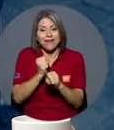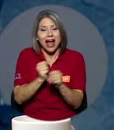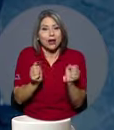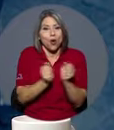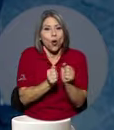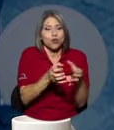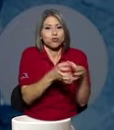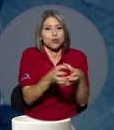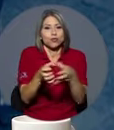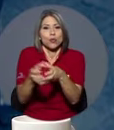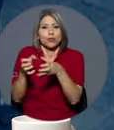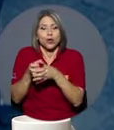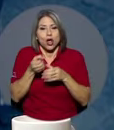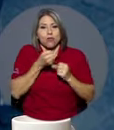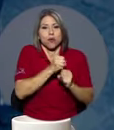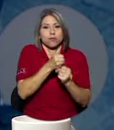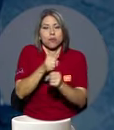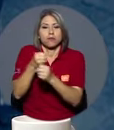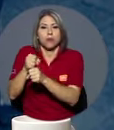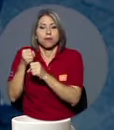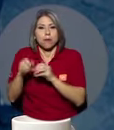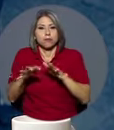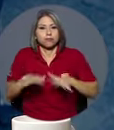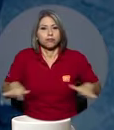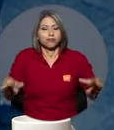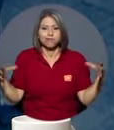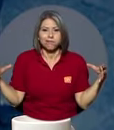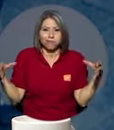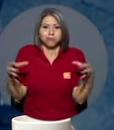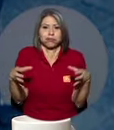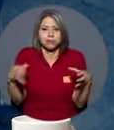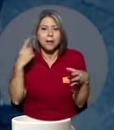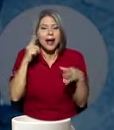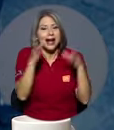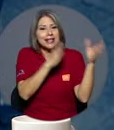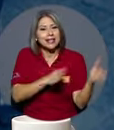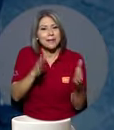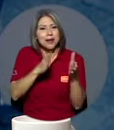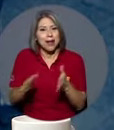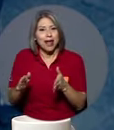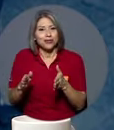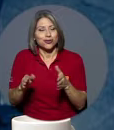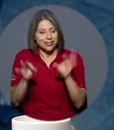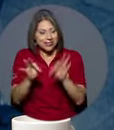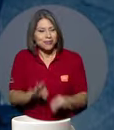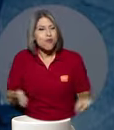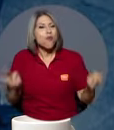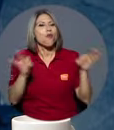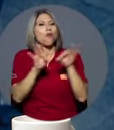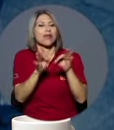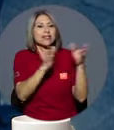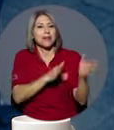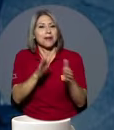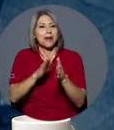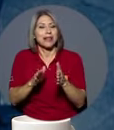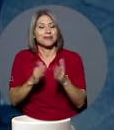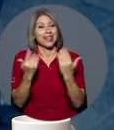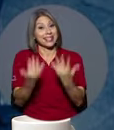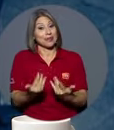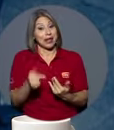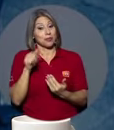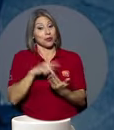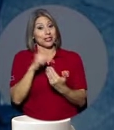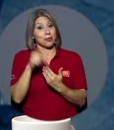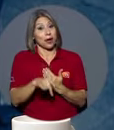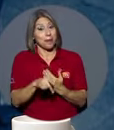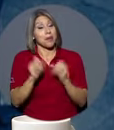los cantones, de los gobiernos locales y demás para estar preparados. La clave es estar preparados, y esperamos que espacios como este